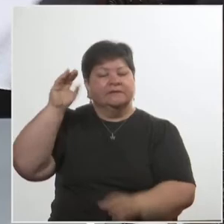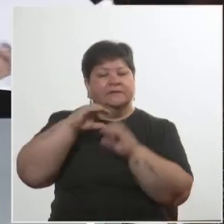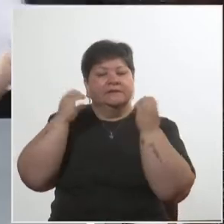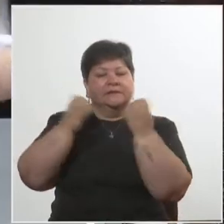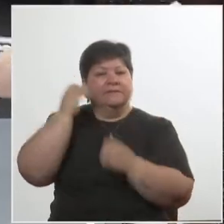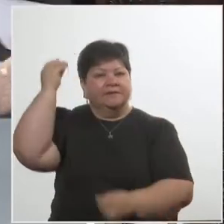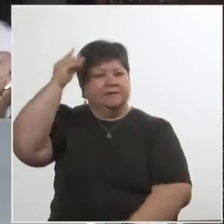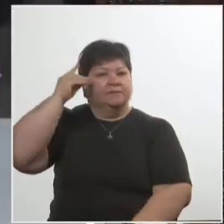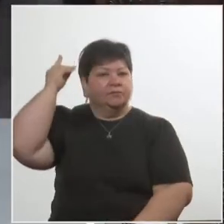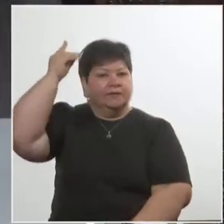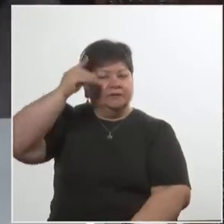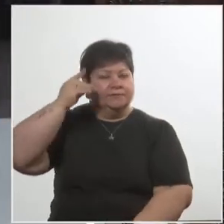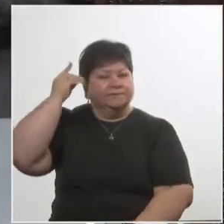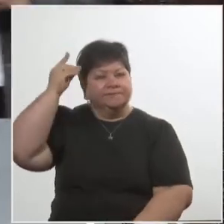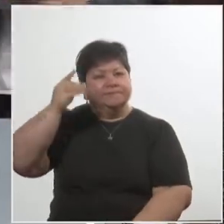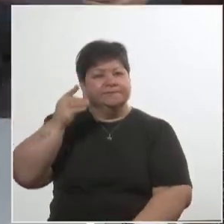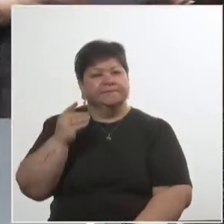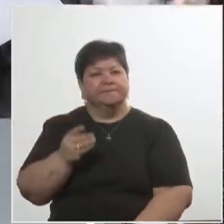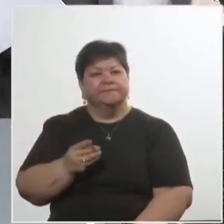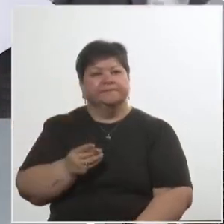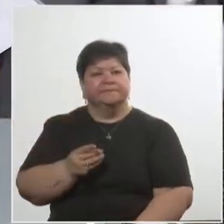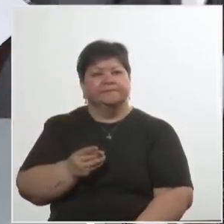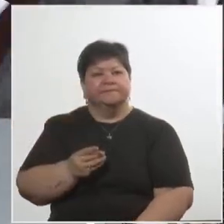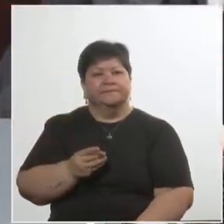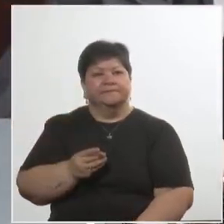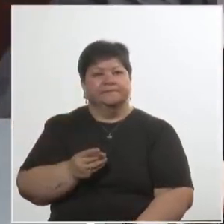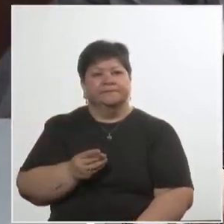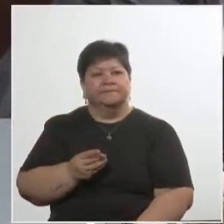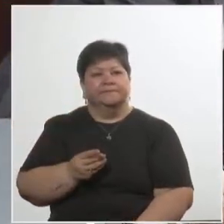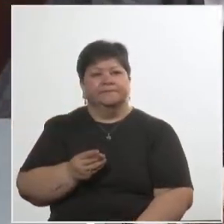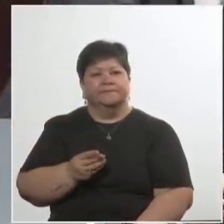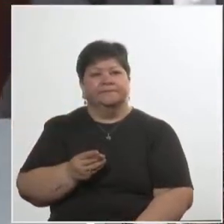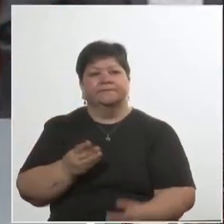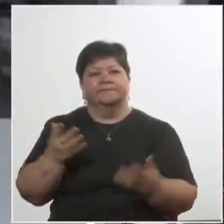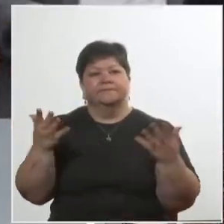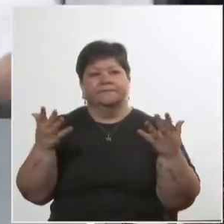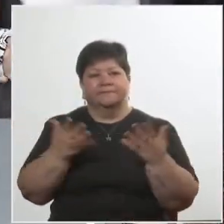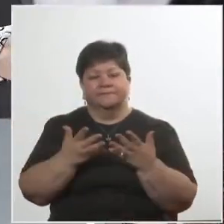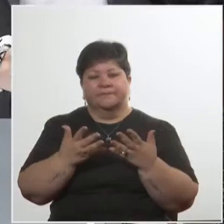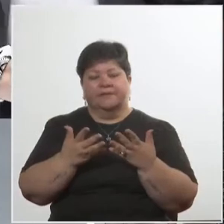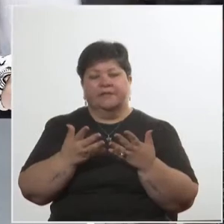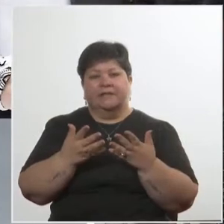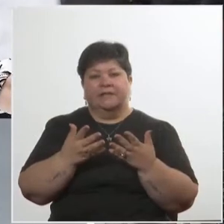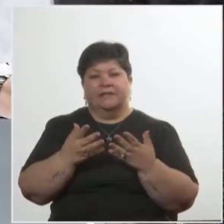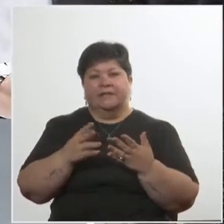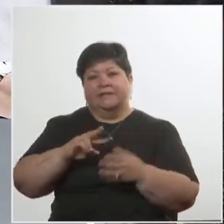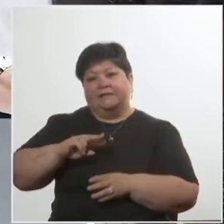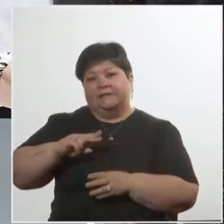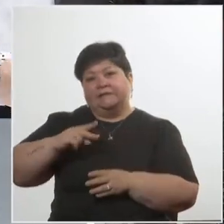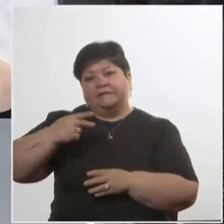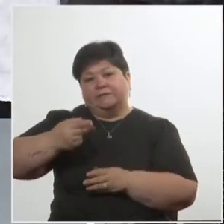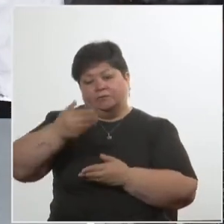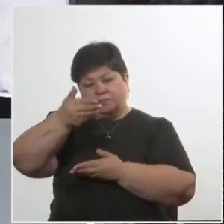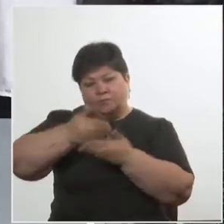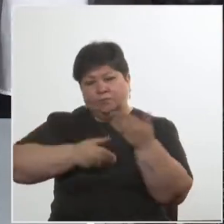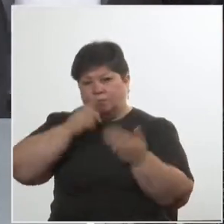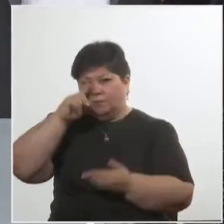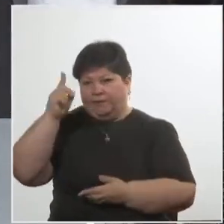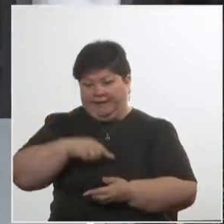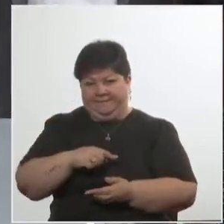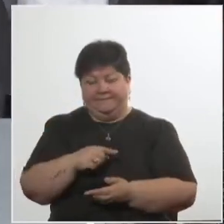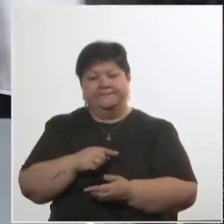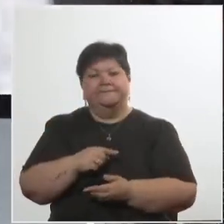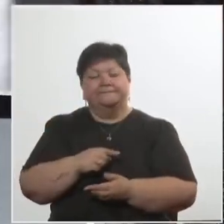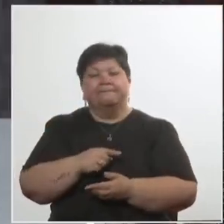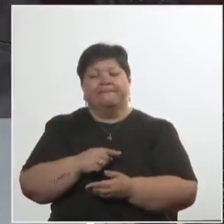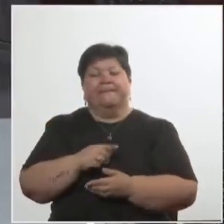fecha procedemos a leer el segundo grave y urgente que ha llegado a la mesa señora